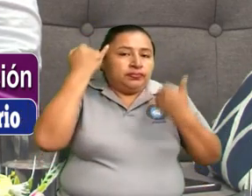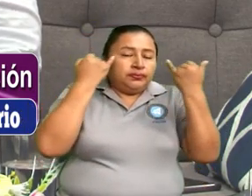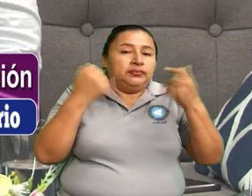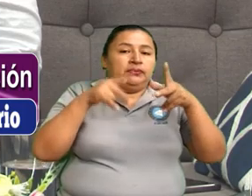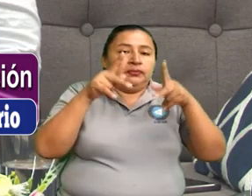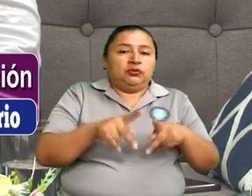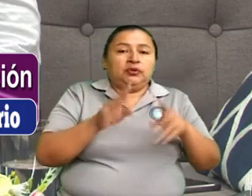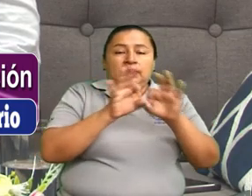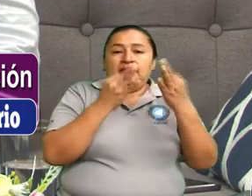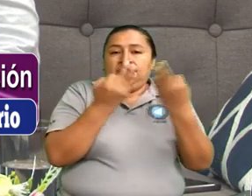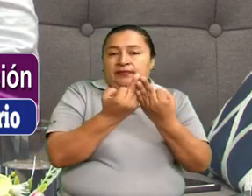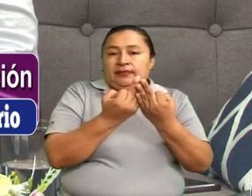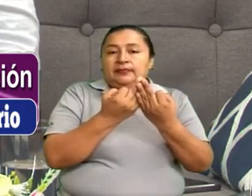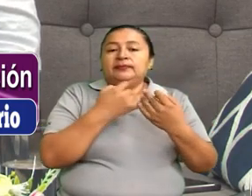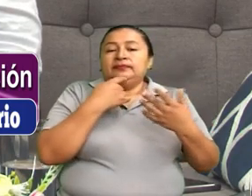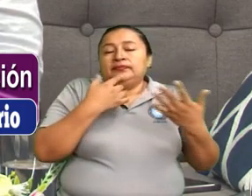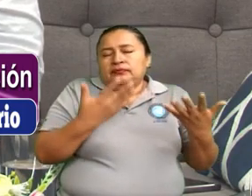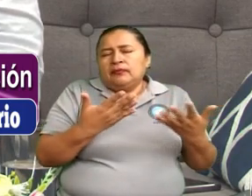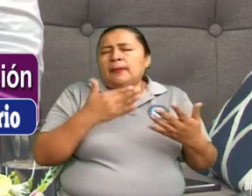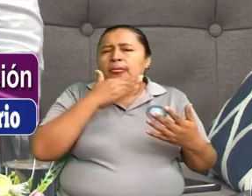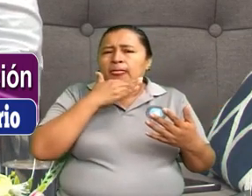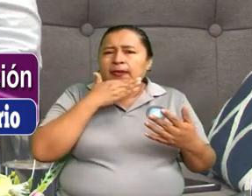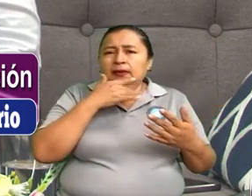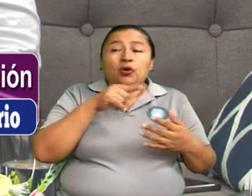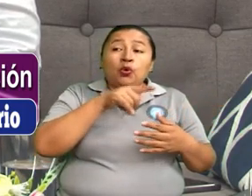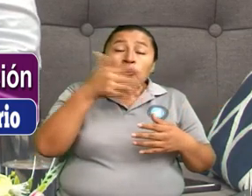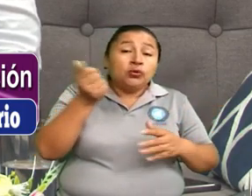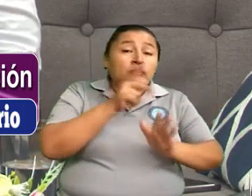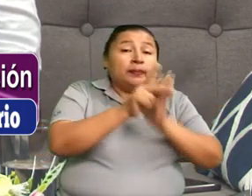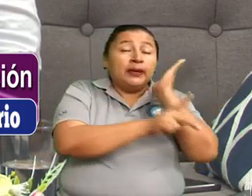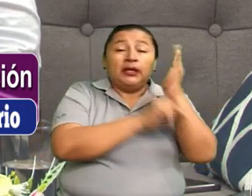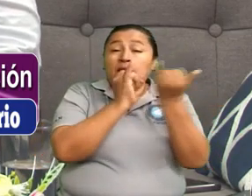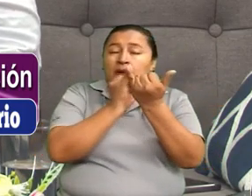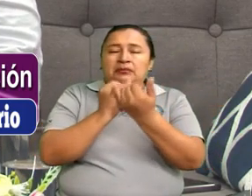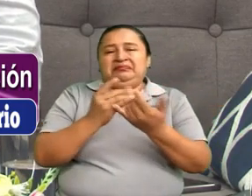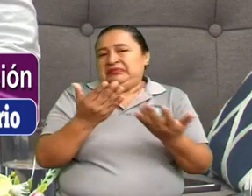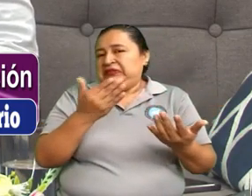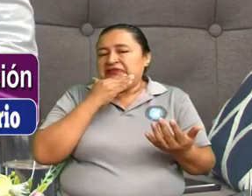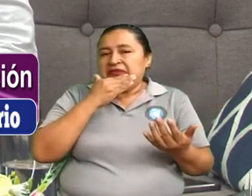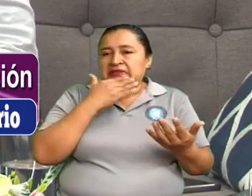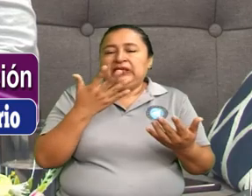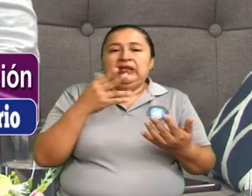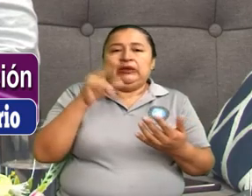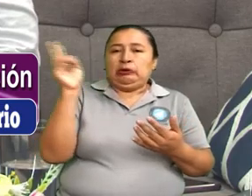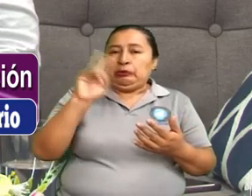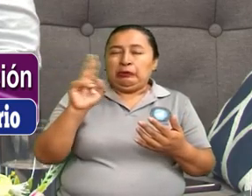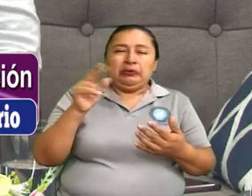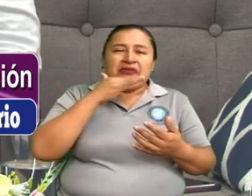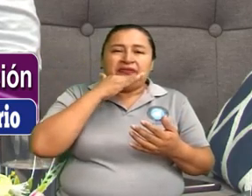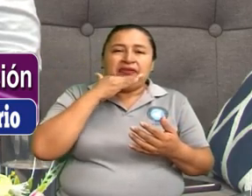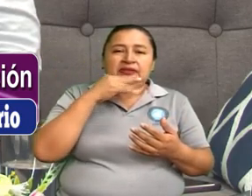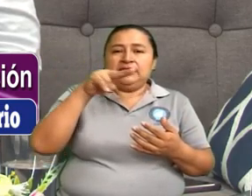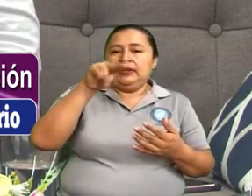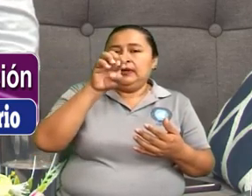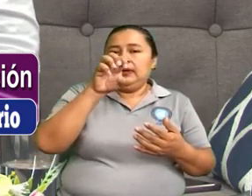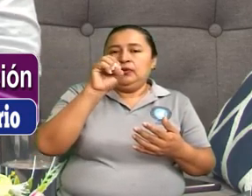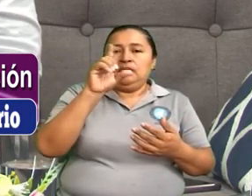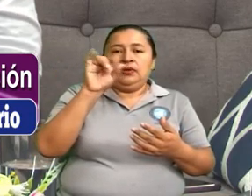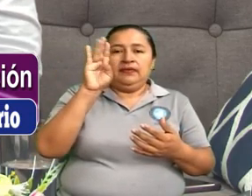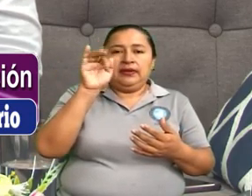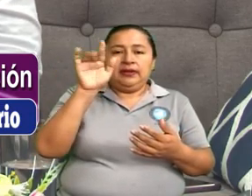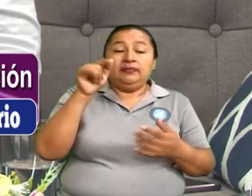y de la familia. Entonces, difícilmente otros países... de corte neoliberal, nosotros estamos en un modelo